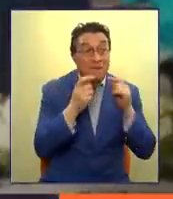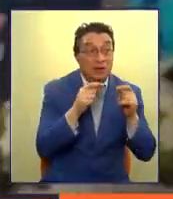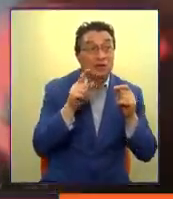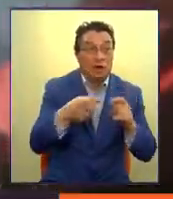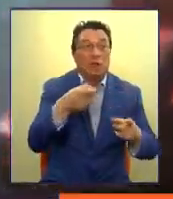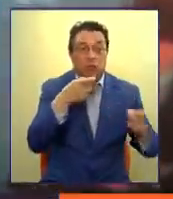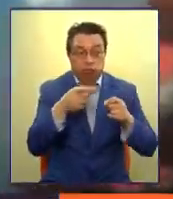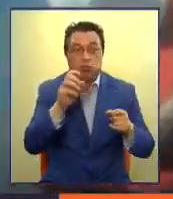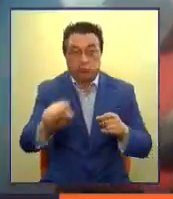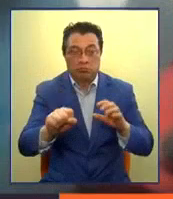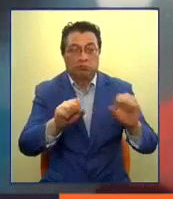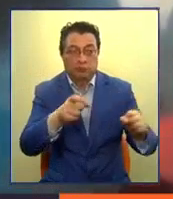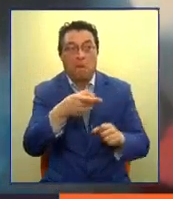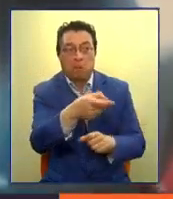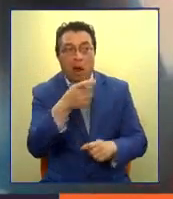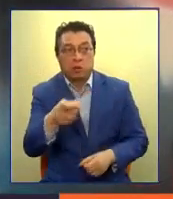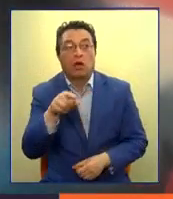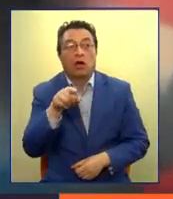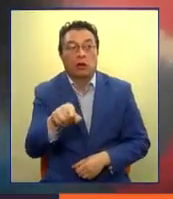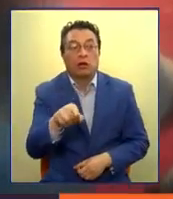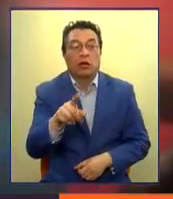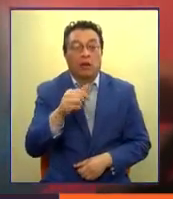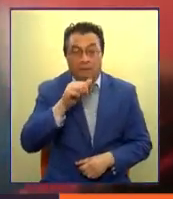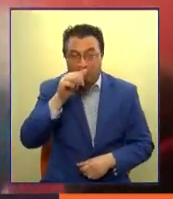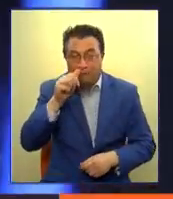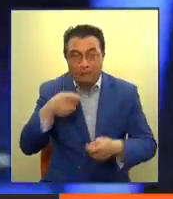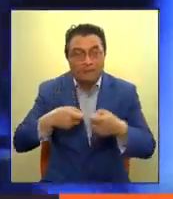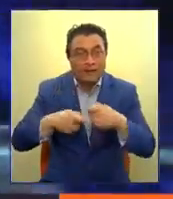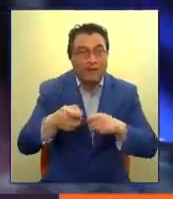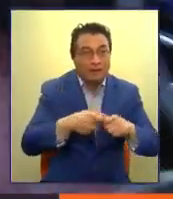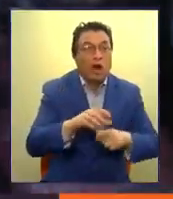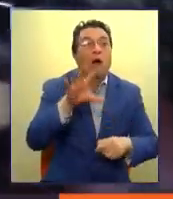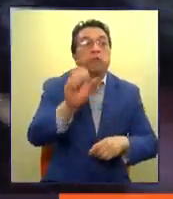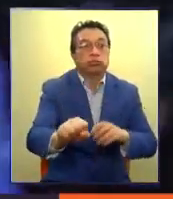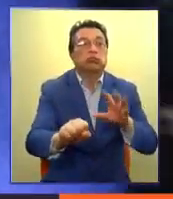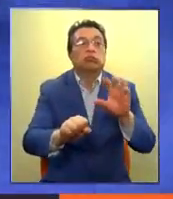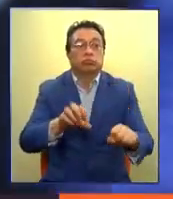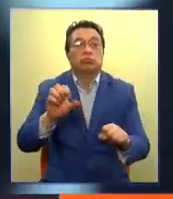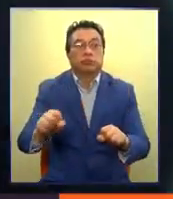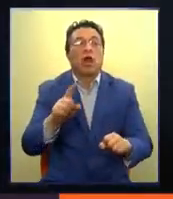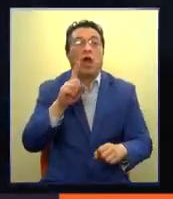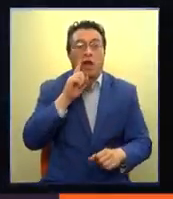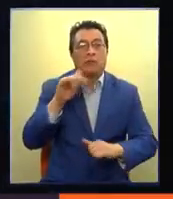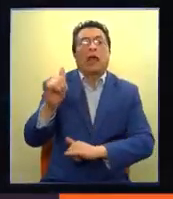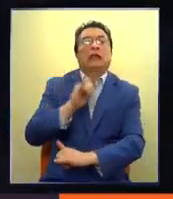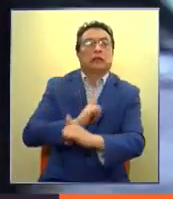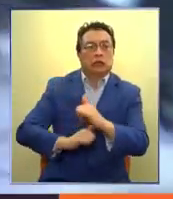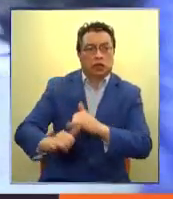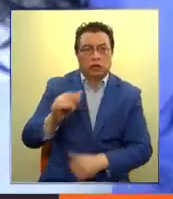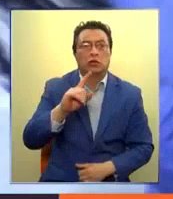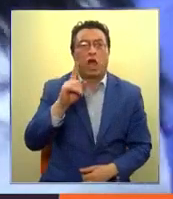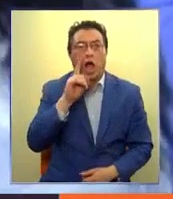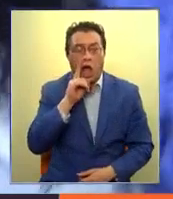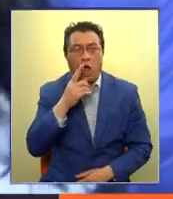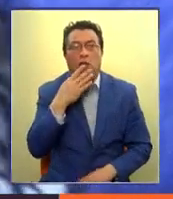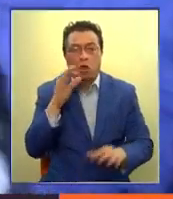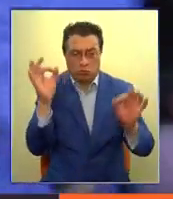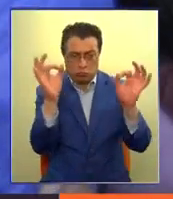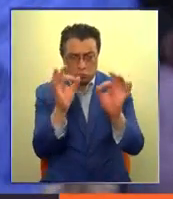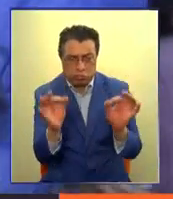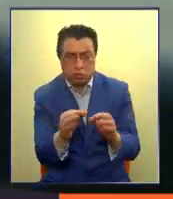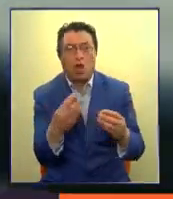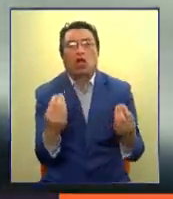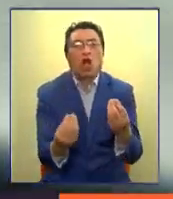fogueo adaptadas para tiro. A traficantes, a más de alguno lo han pillado con lo mismo, si hasta en internet se encuentran tutoriales de cómo